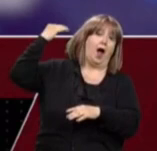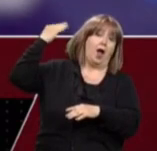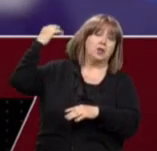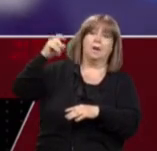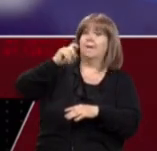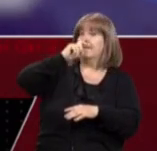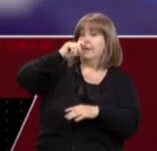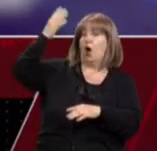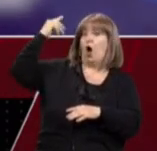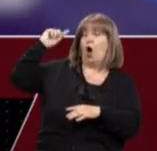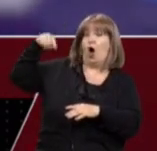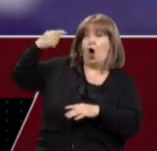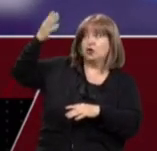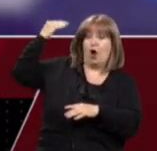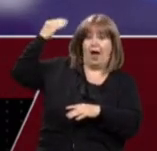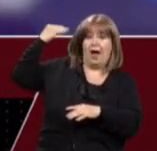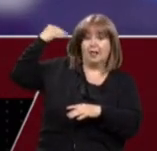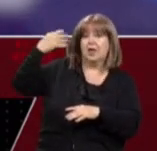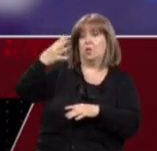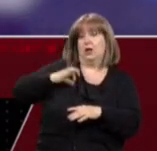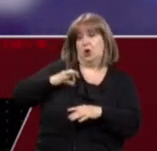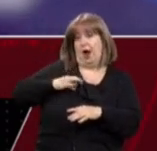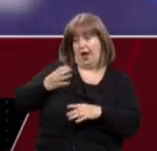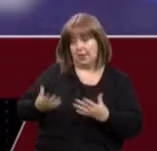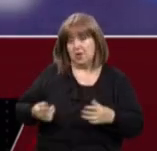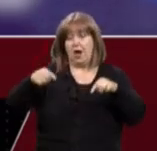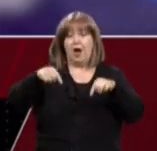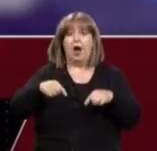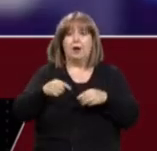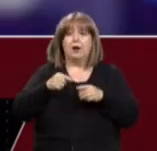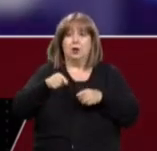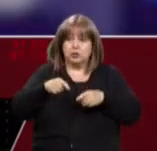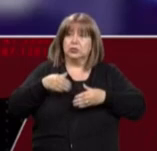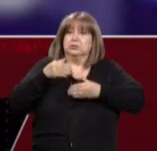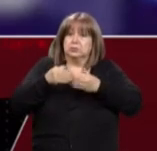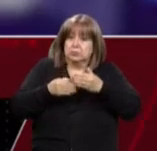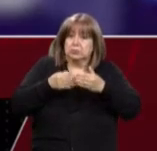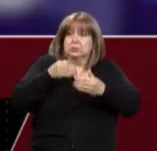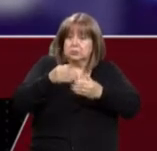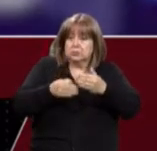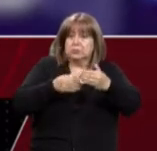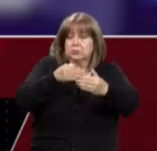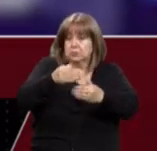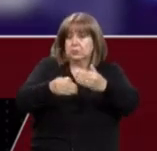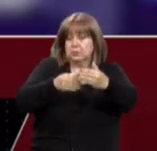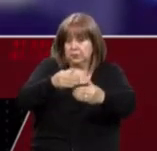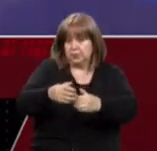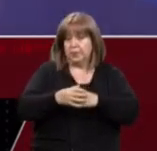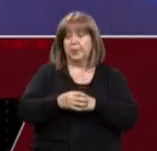todavía remontando lo que sucedió en esos 4 años de macrismo, ¿no? Digo, hay momentos de gobierno, no lo dice Lula con respecto a